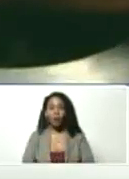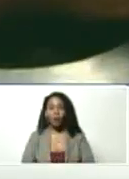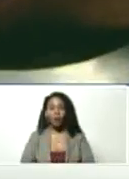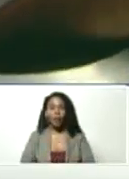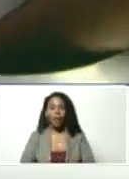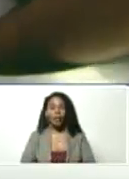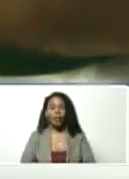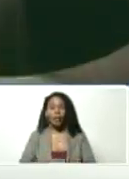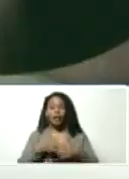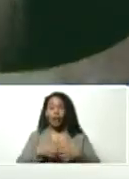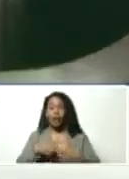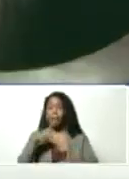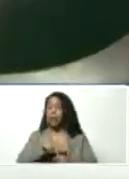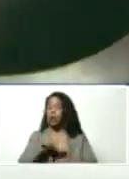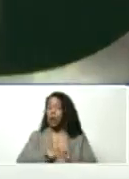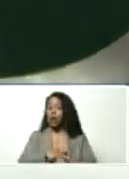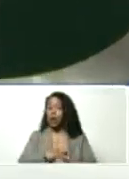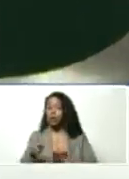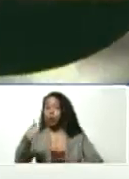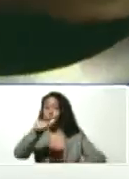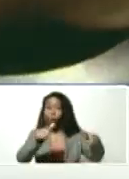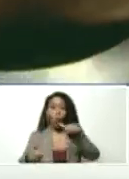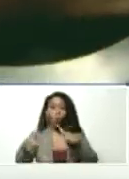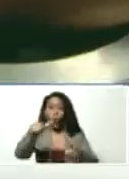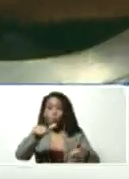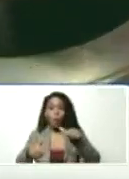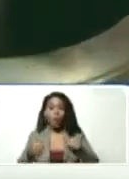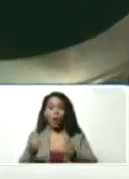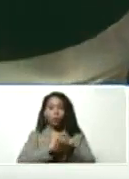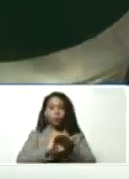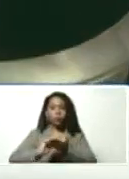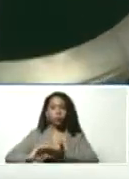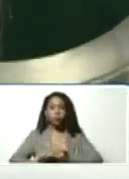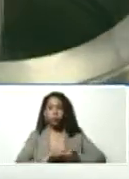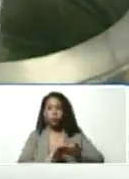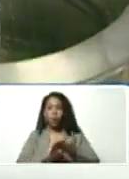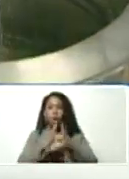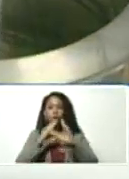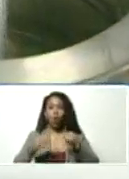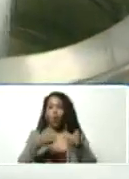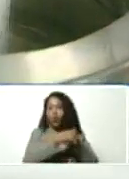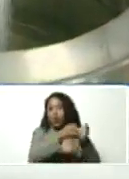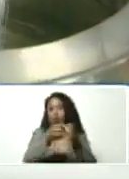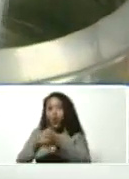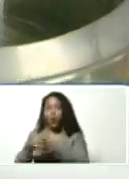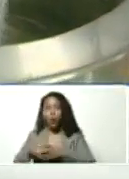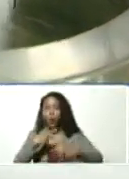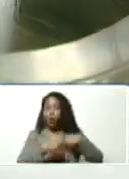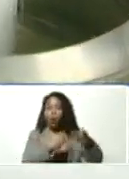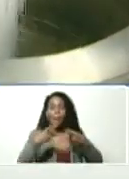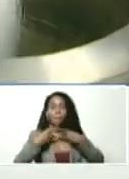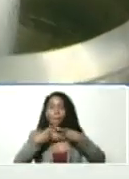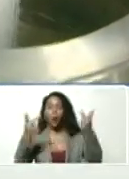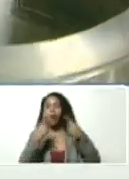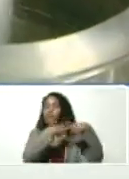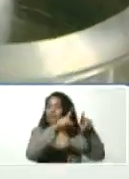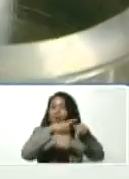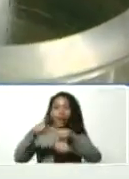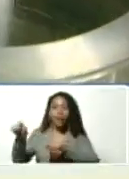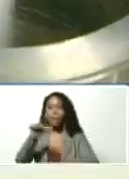la industria petroquímica, y para recuperar todos los sectores productivos, públicos, mixtos,